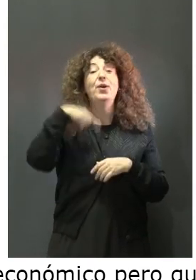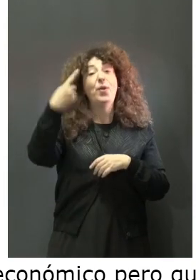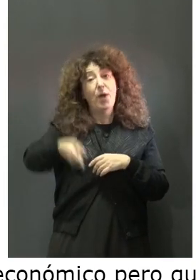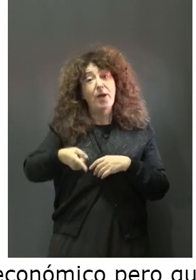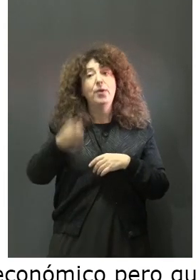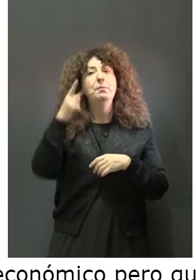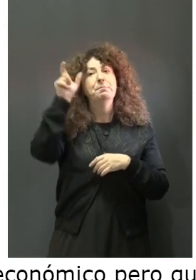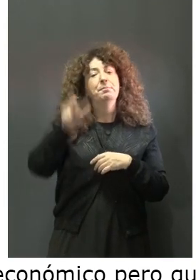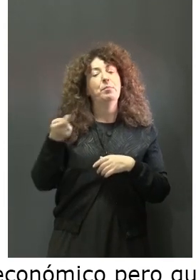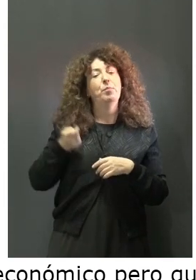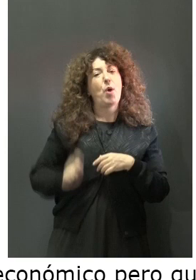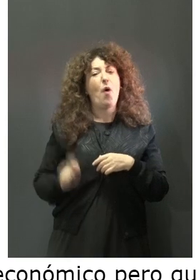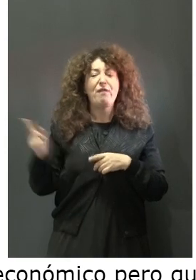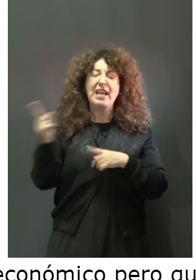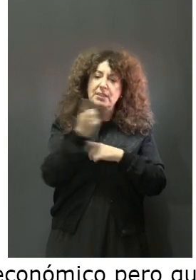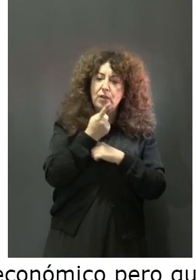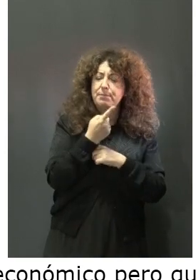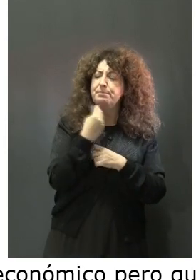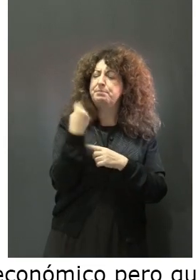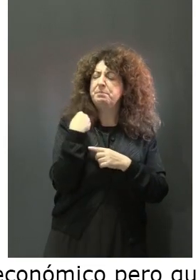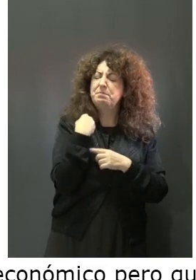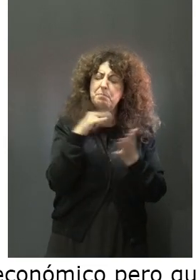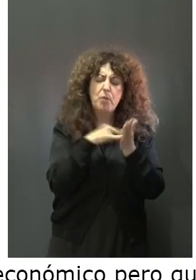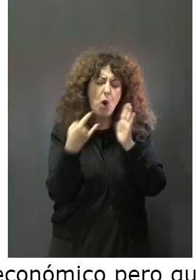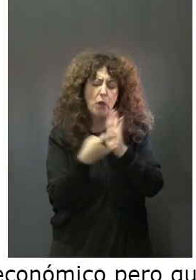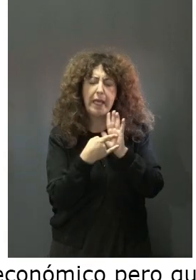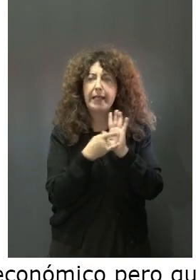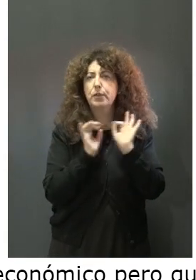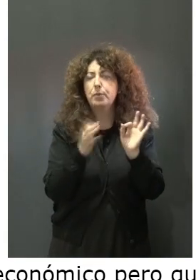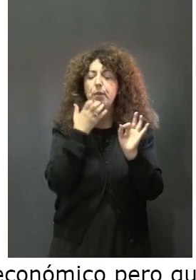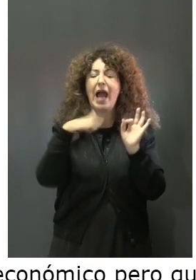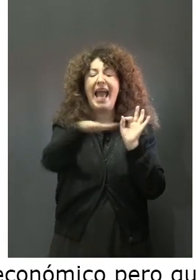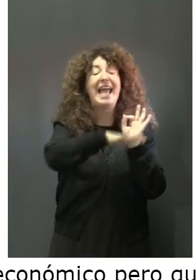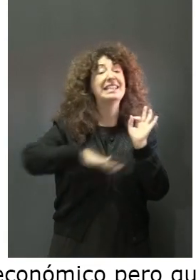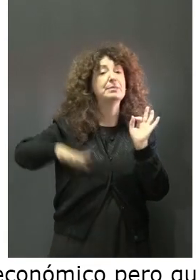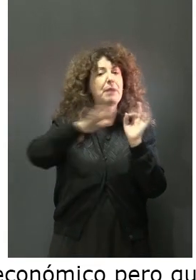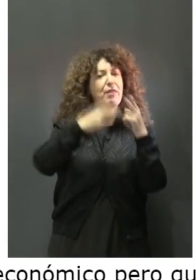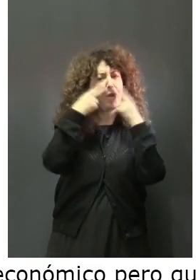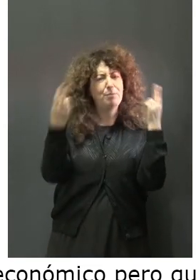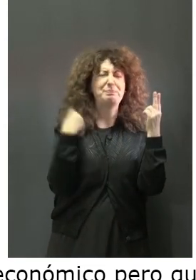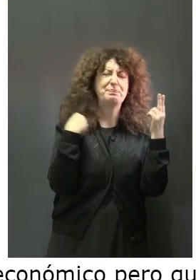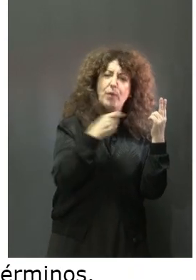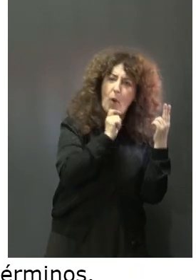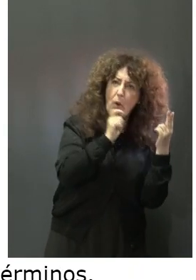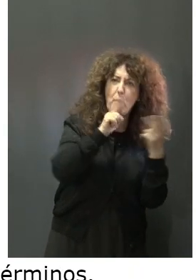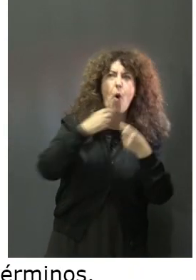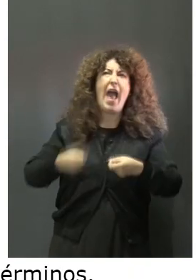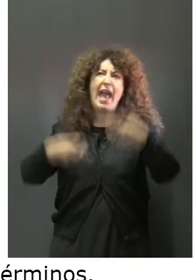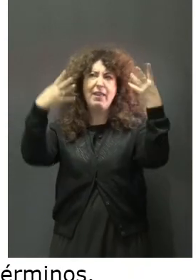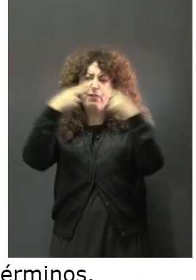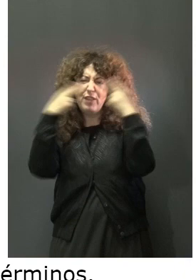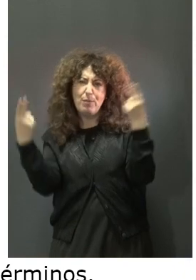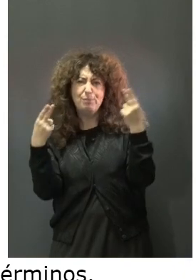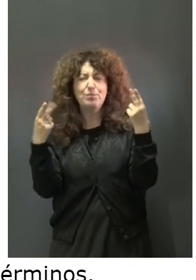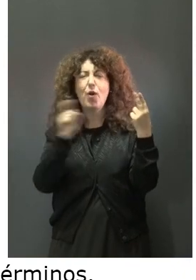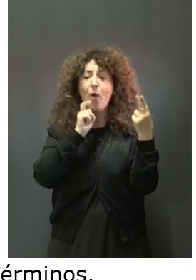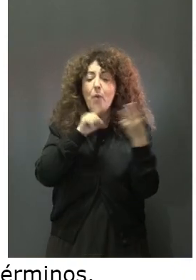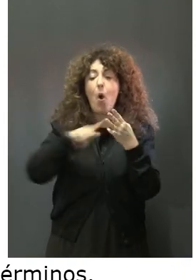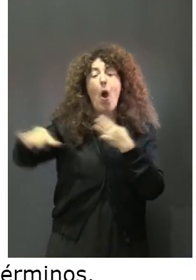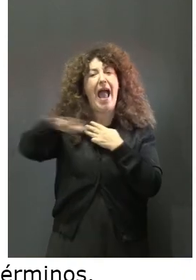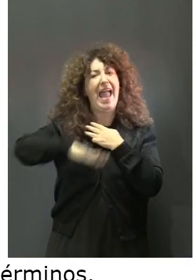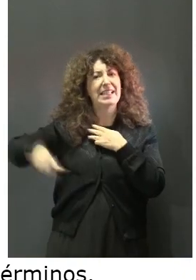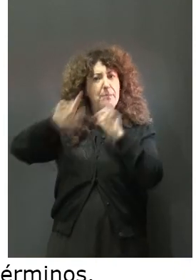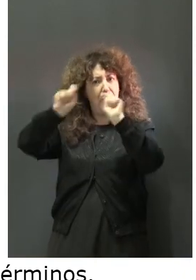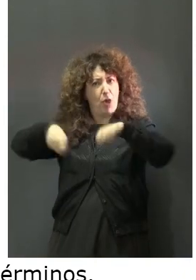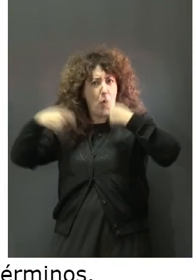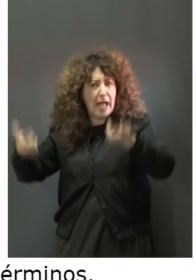hay un profesional que viene a consultarnos sobre un proyecto determinado, que puede ser un espacio público, que puede ser un edificio público, que puede ser un espacio natural, que puede ser